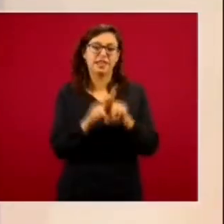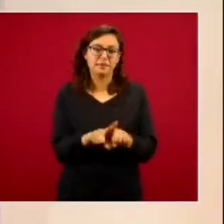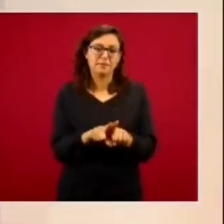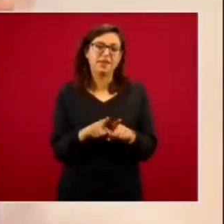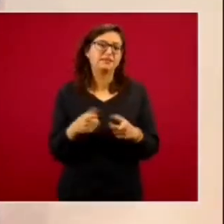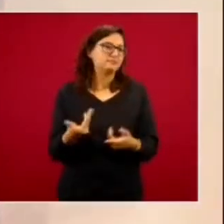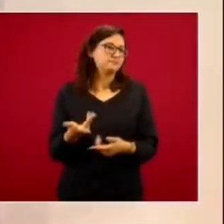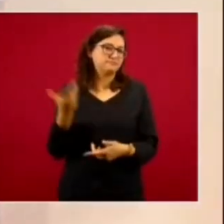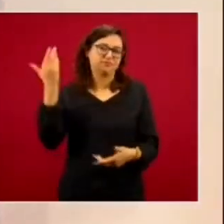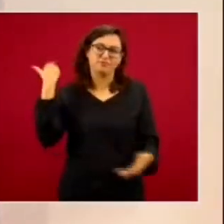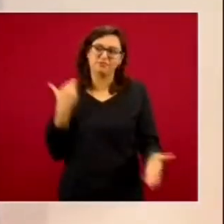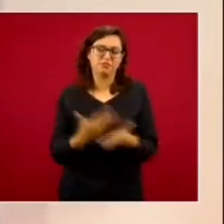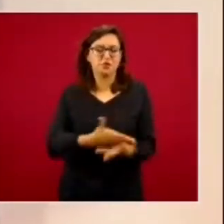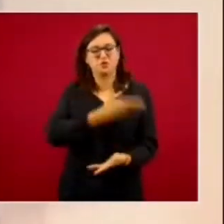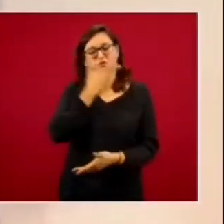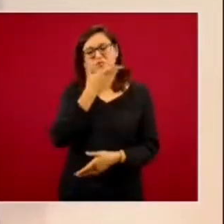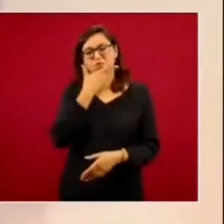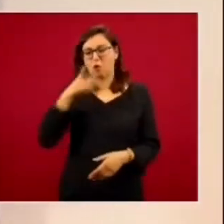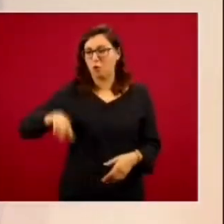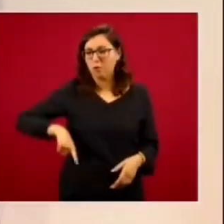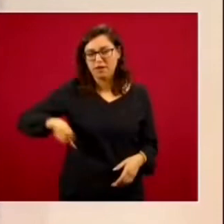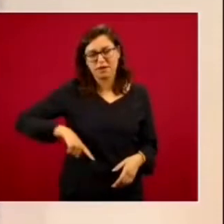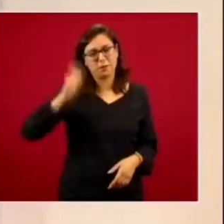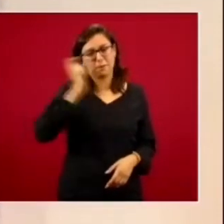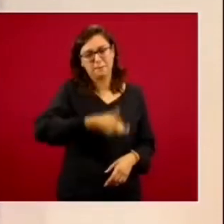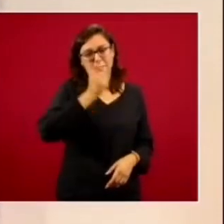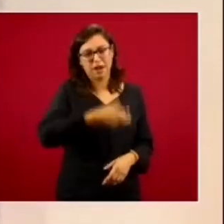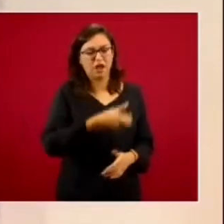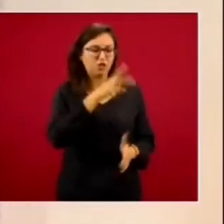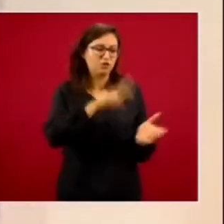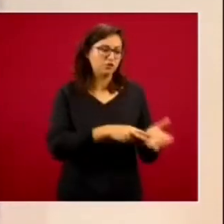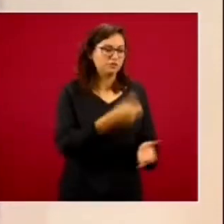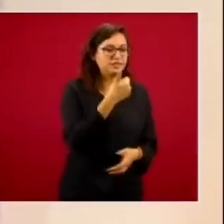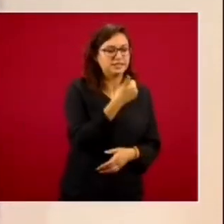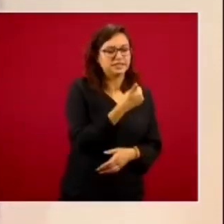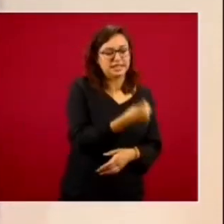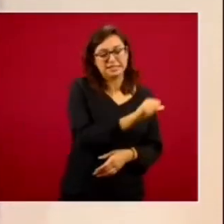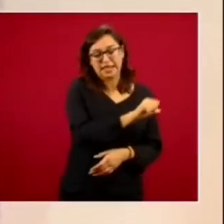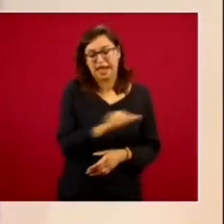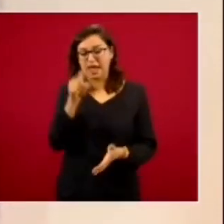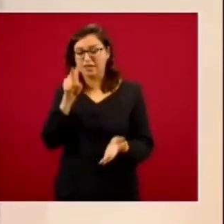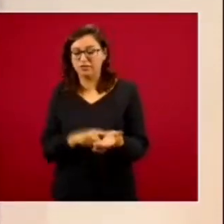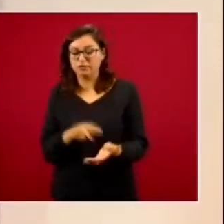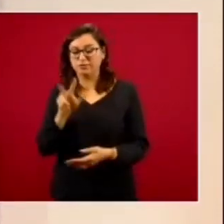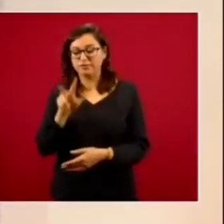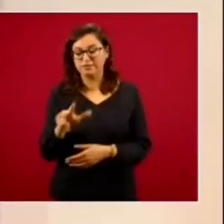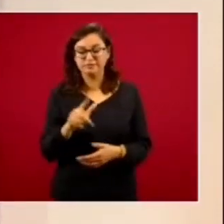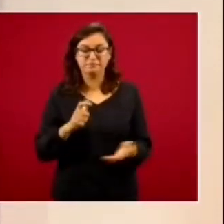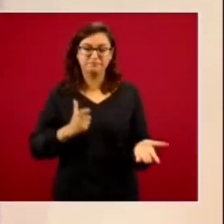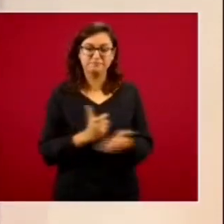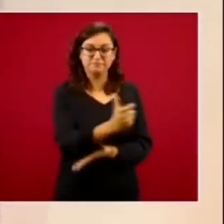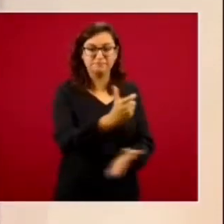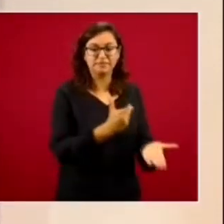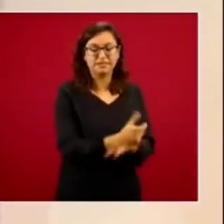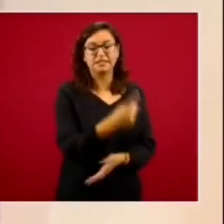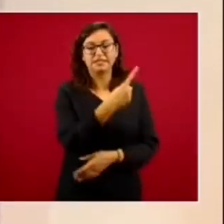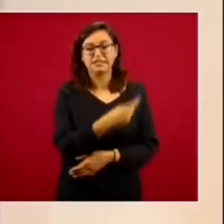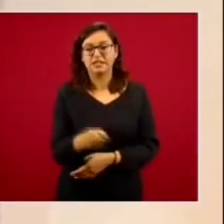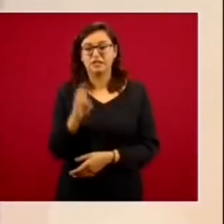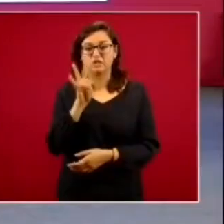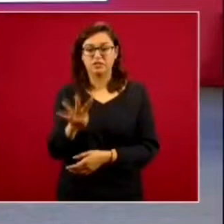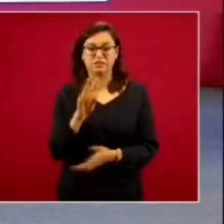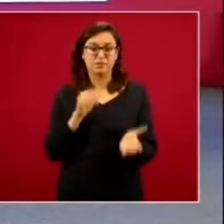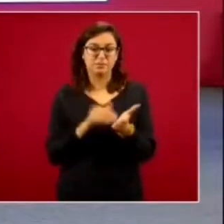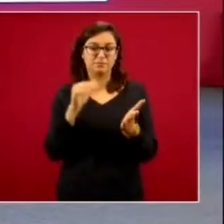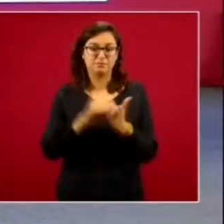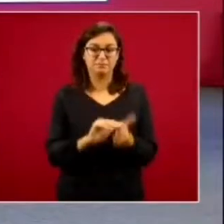Estado mexicano, y en este caso, entre 2006 y 2018, pues tuvo ingresos por 119 millones de